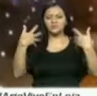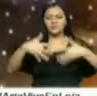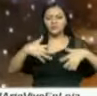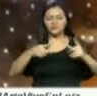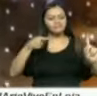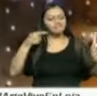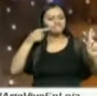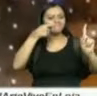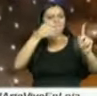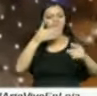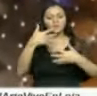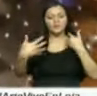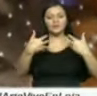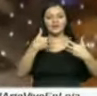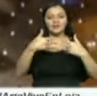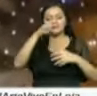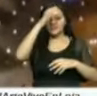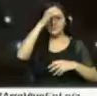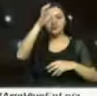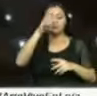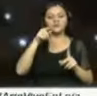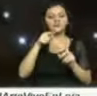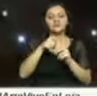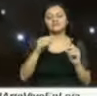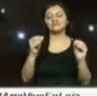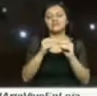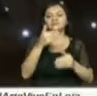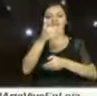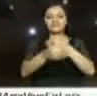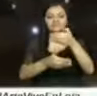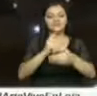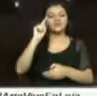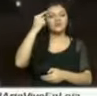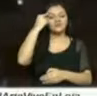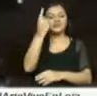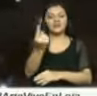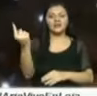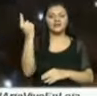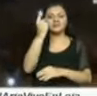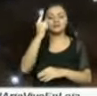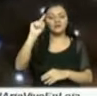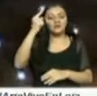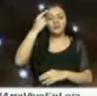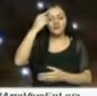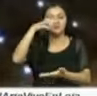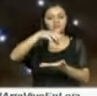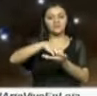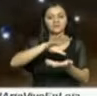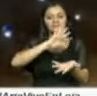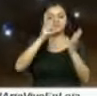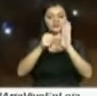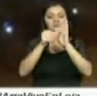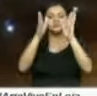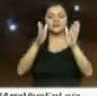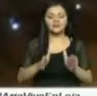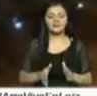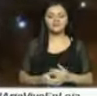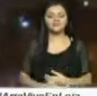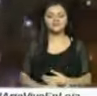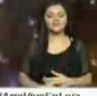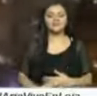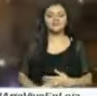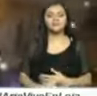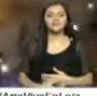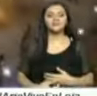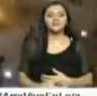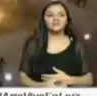que tiene el arte y la cultura para el gobierno nacional, para el gobierno de la Revolución Ciudadana.